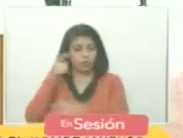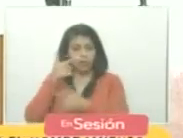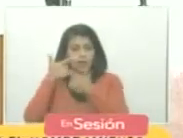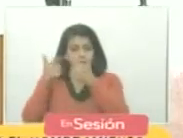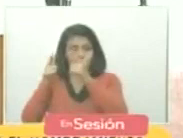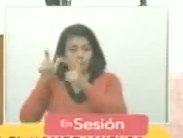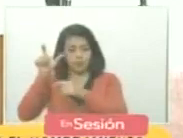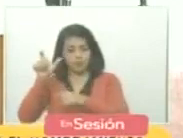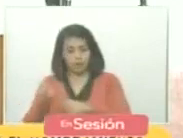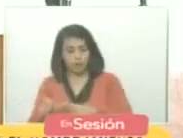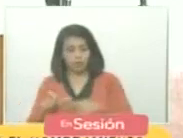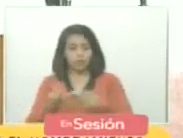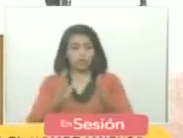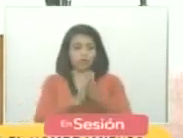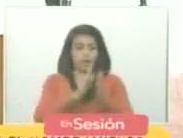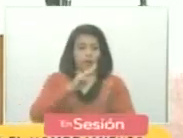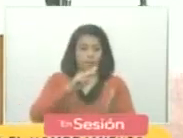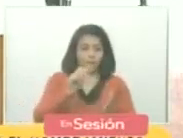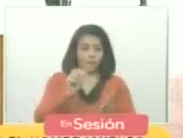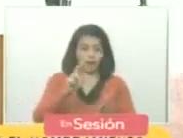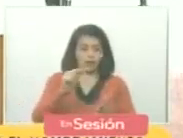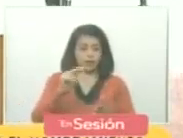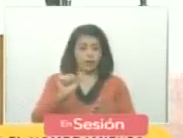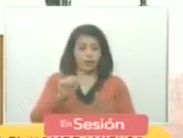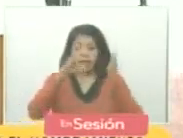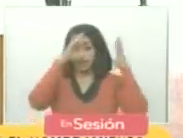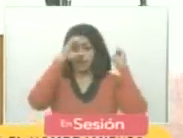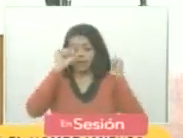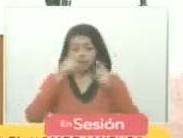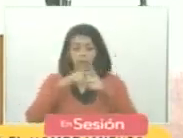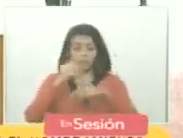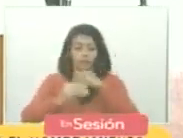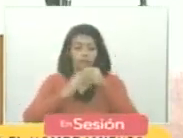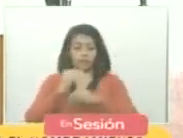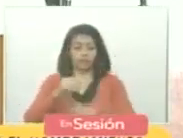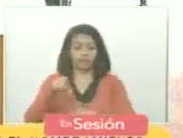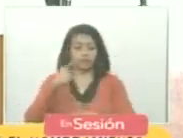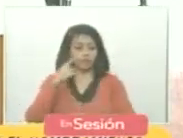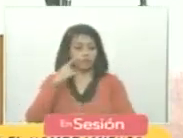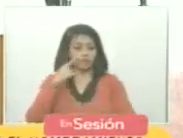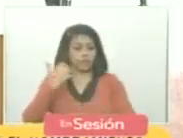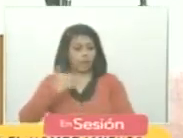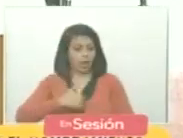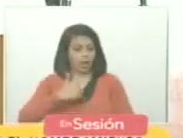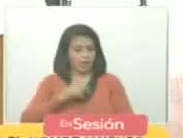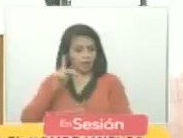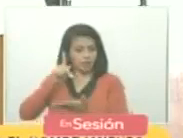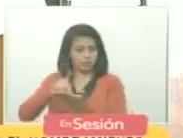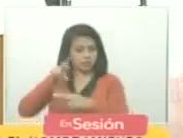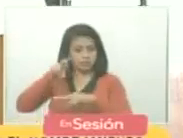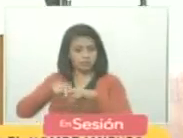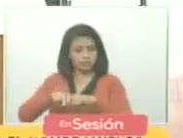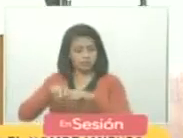San Martín, y el embajador motivó al que el embajador de Argentina estuvo acá,